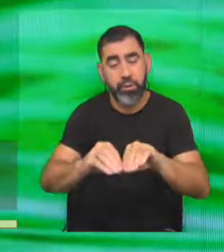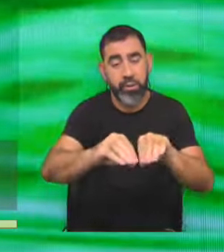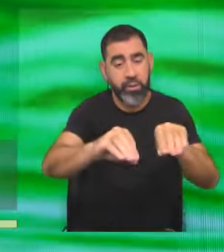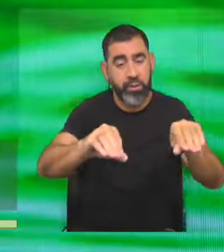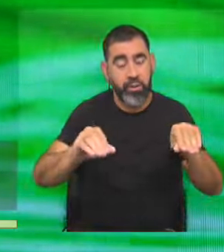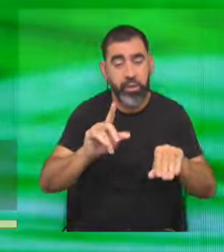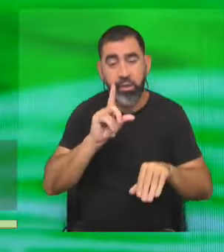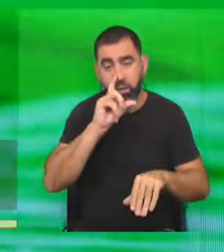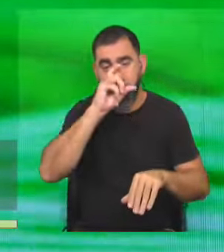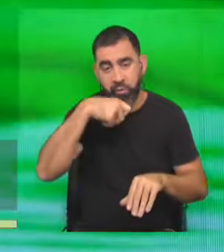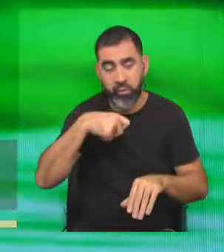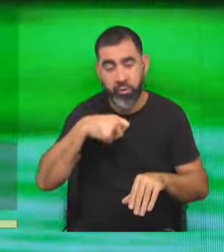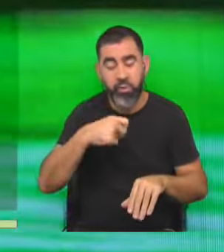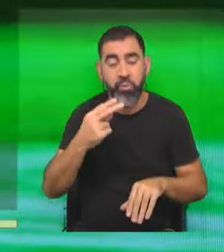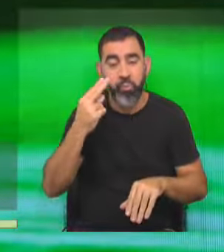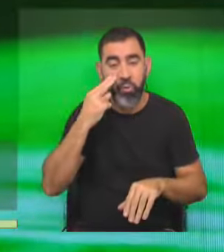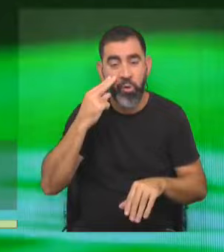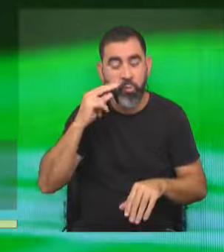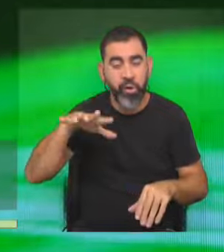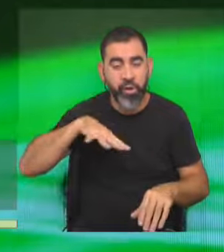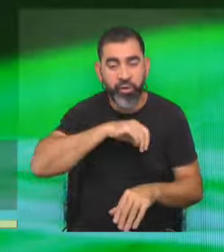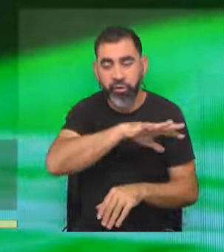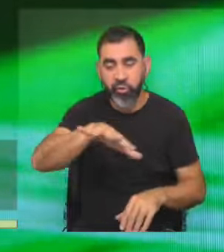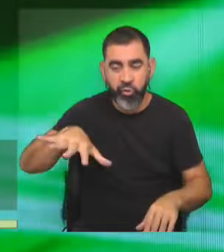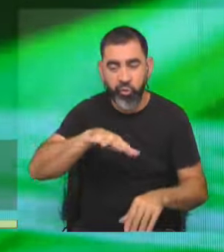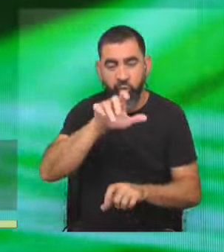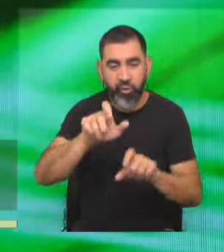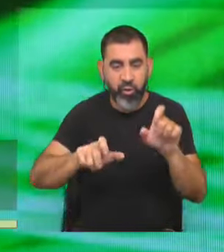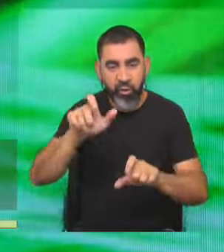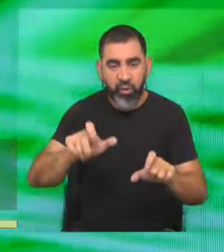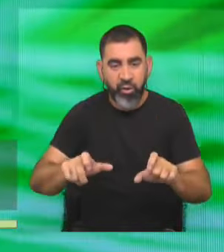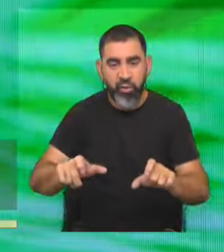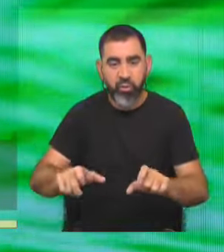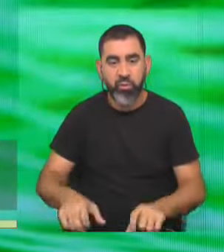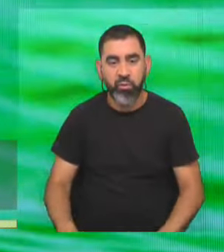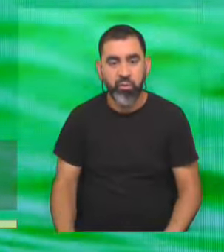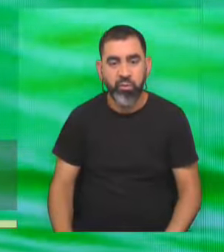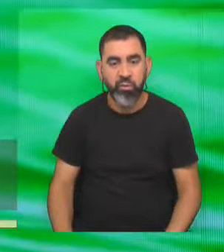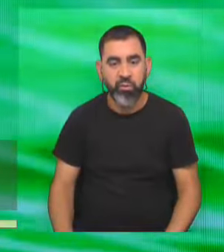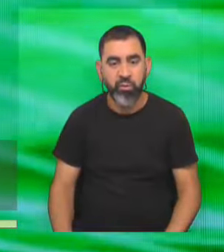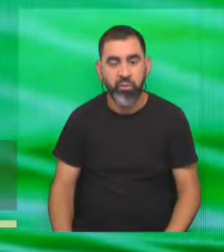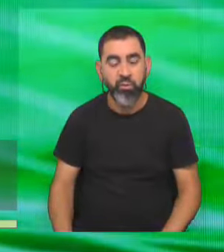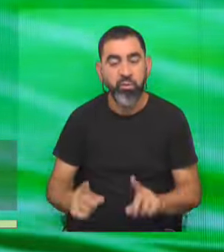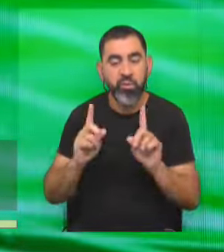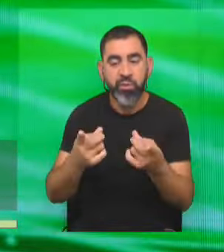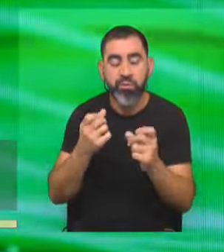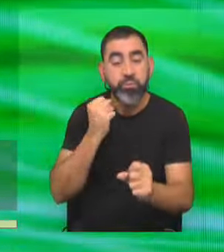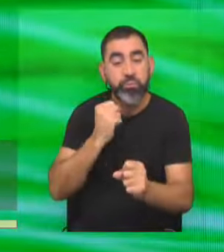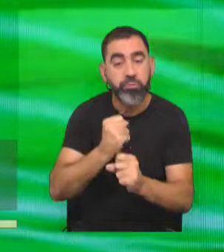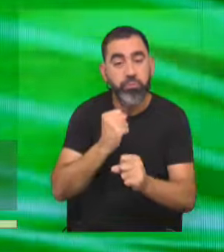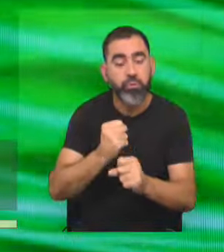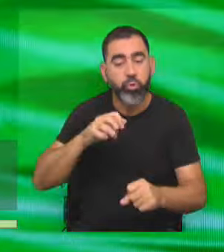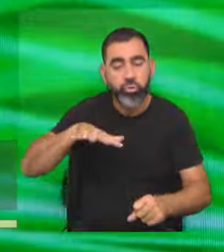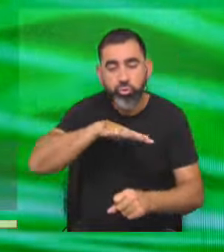en Montevideo el déficit de ciudadanía la necesidad de hacer megaoperativos pero no policiales mega operativos